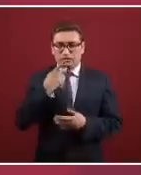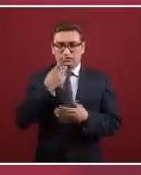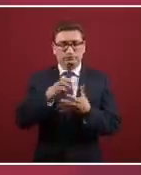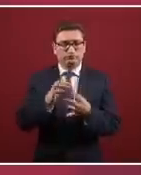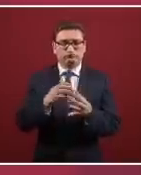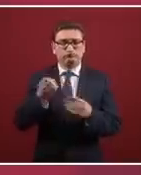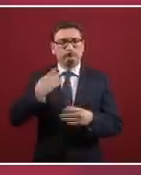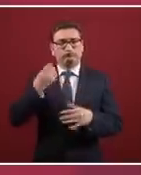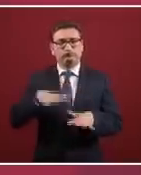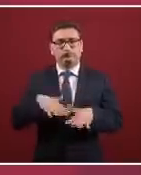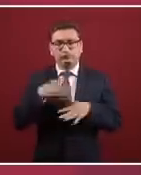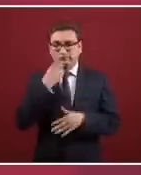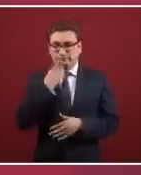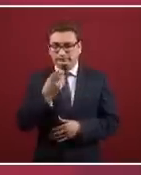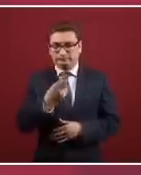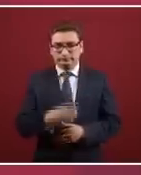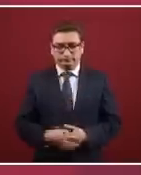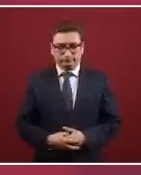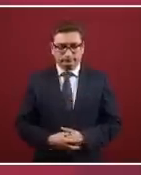dice,